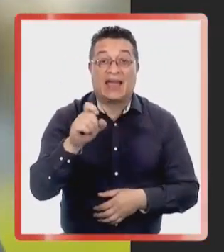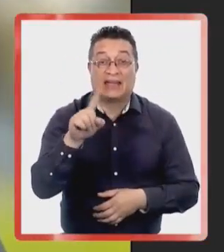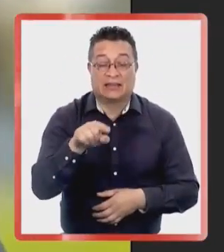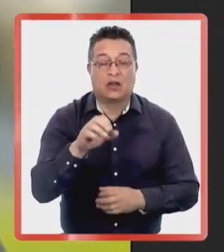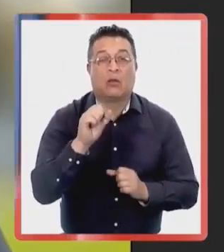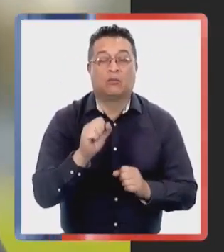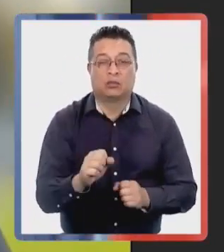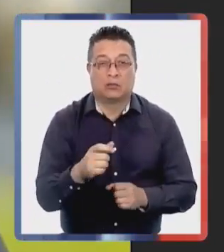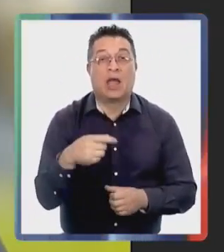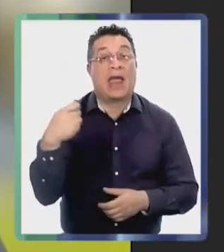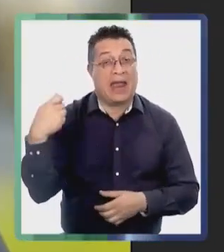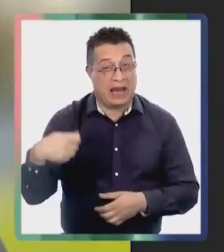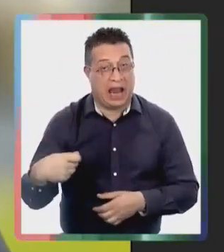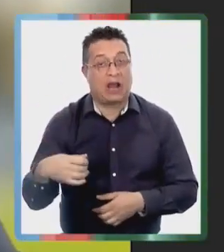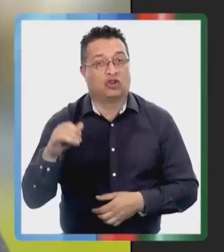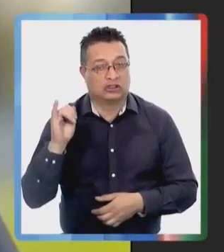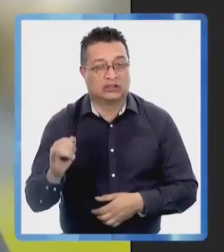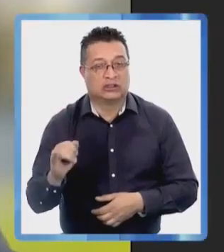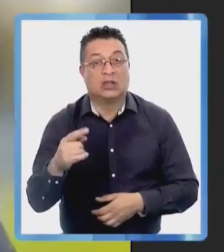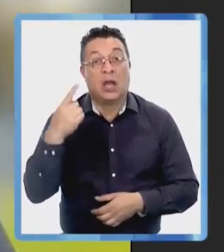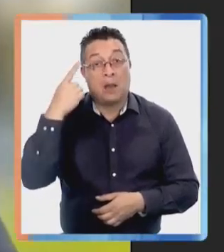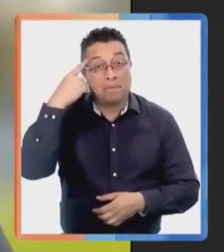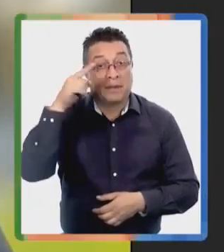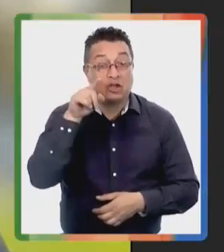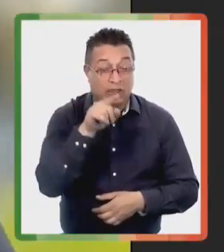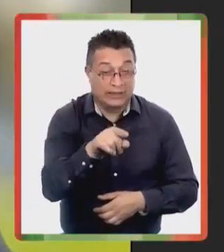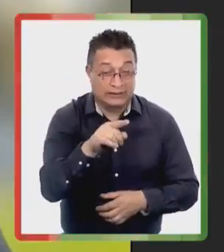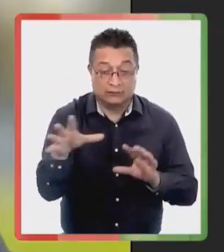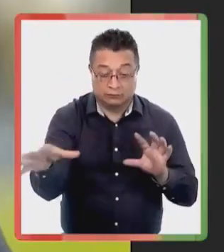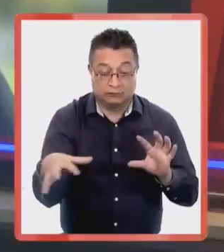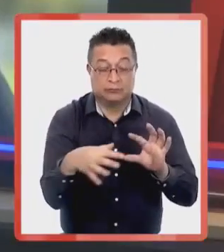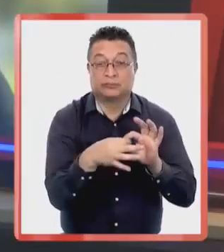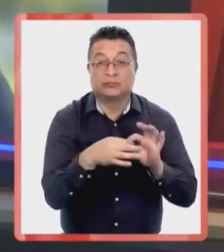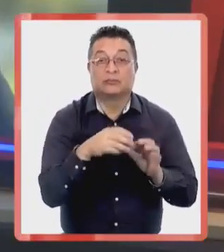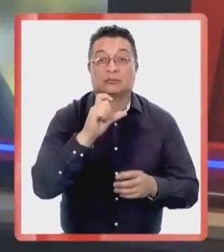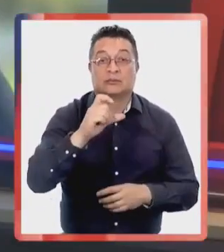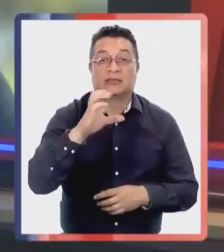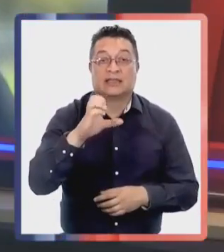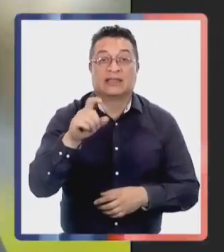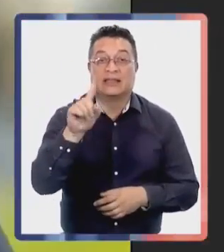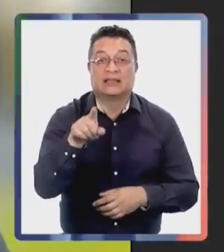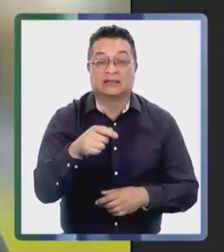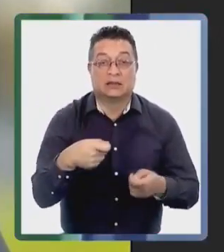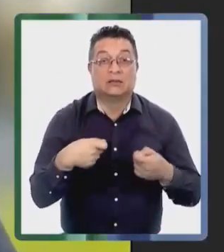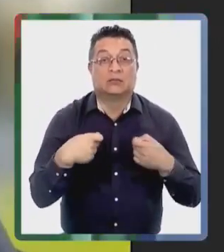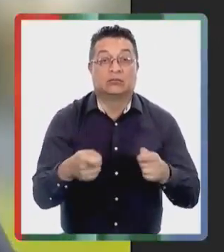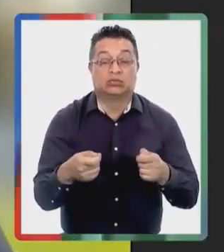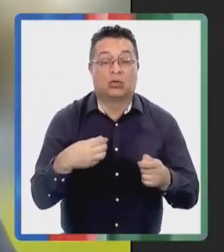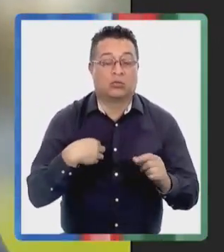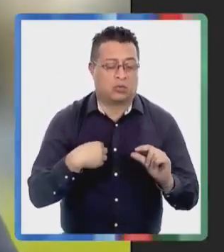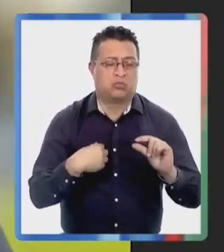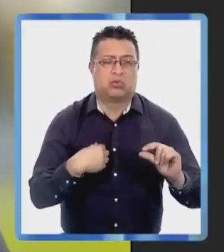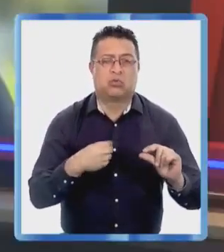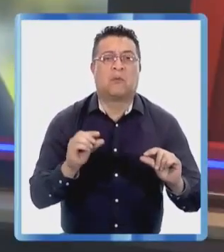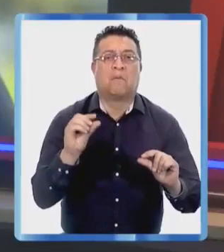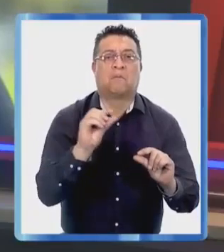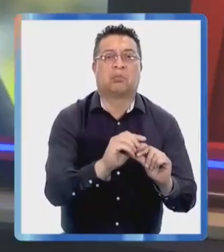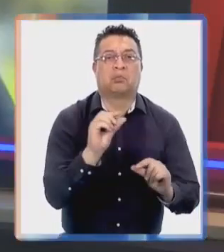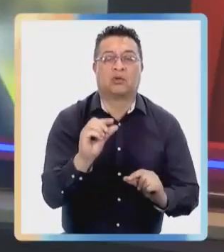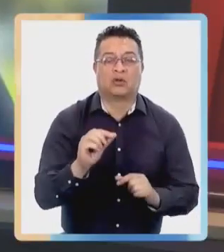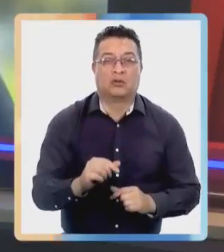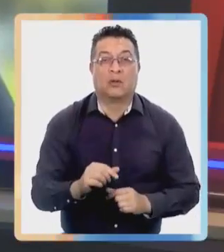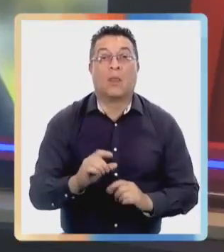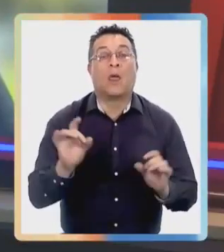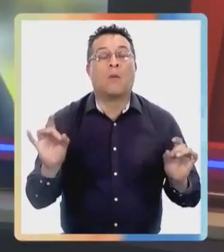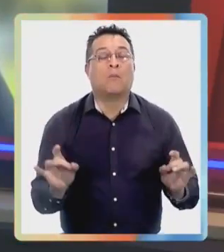es un tratamiento que puede llegar a ser caro, pero dado que esta es una patología que está cubierta por el GES, el costo para el paciente es marginal. Ahora,